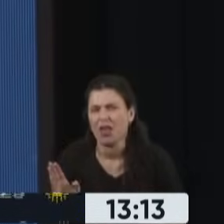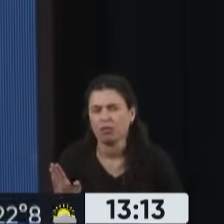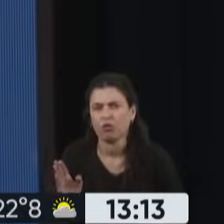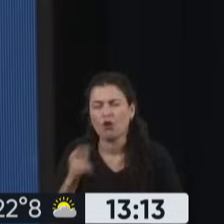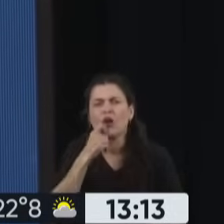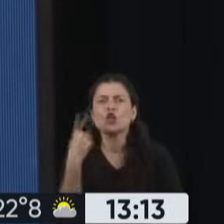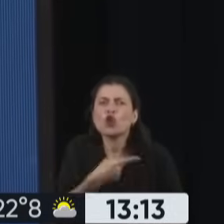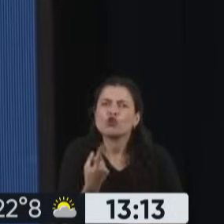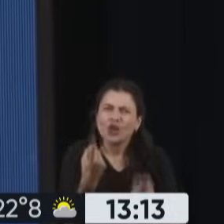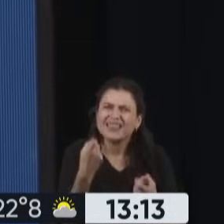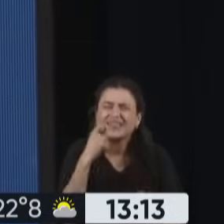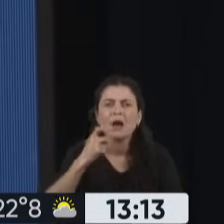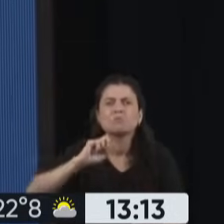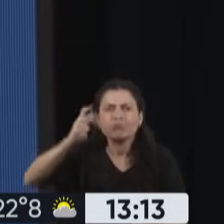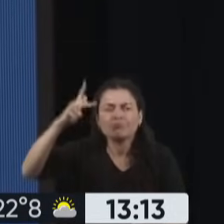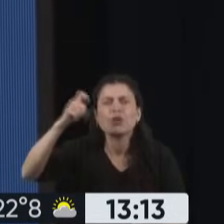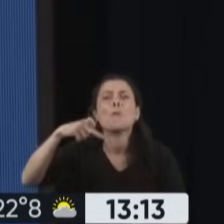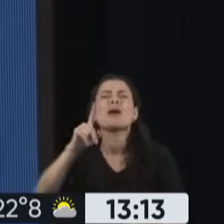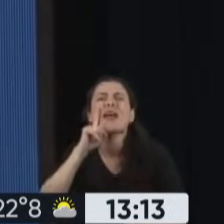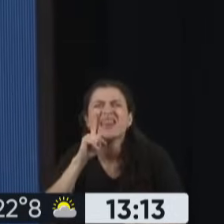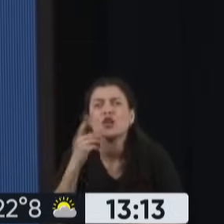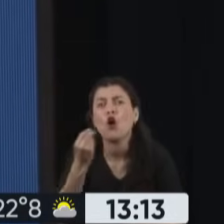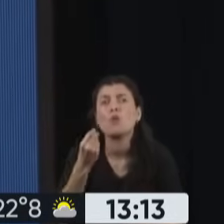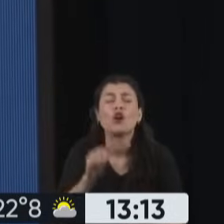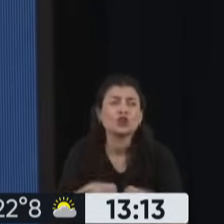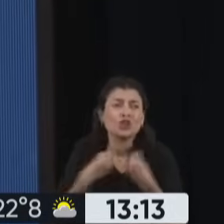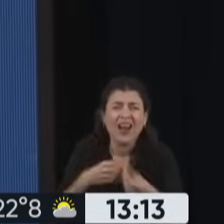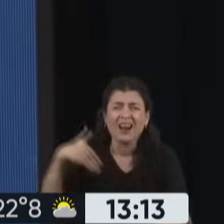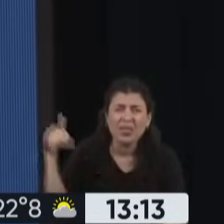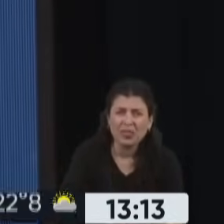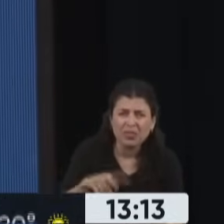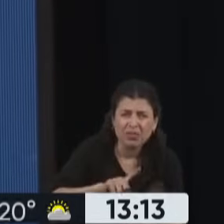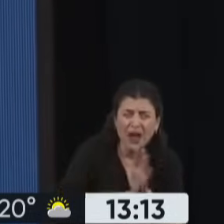el PBI per cápita hacía falta 3.500 años.